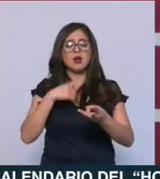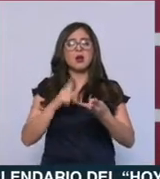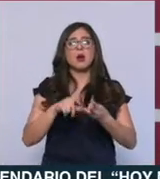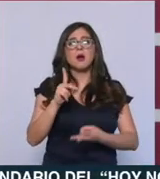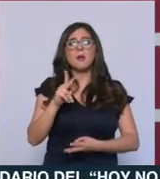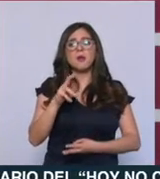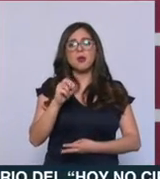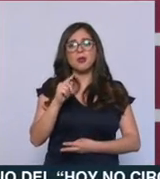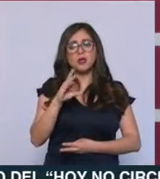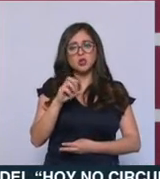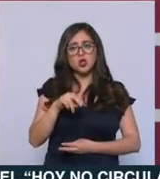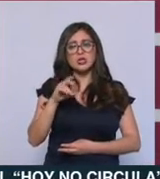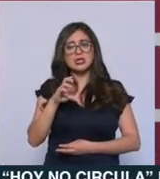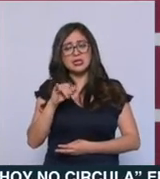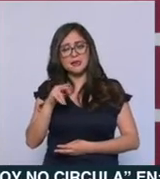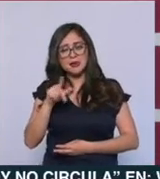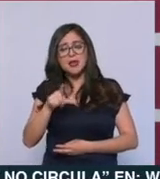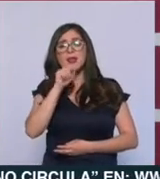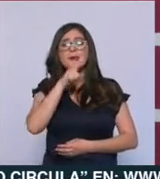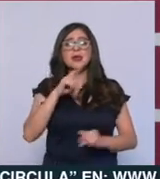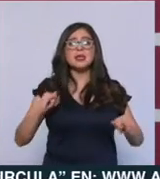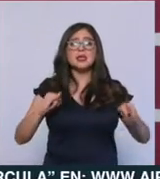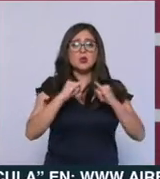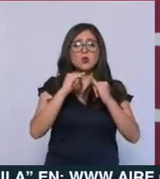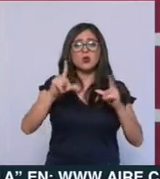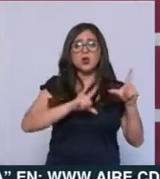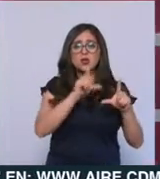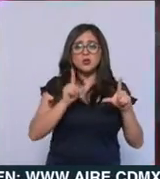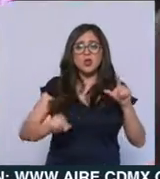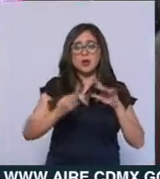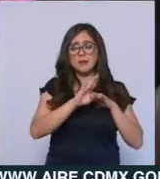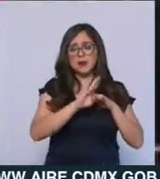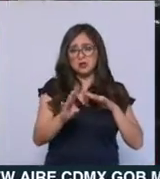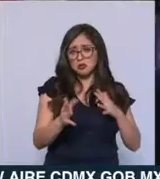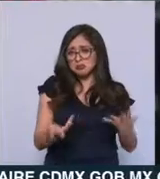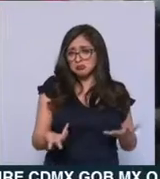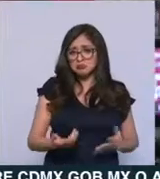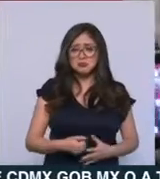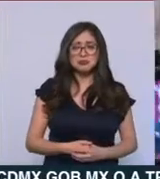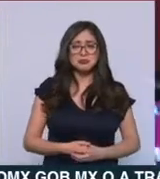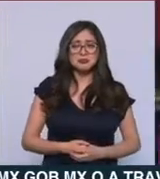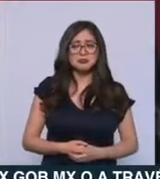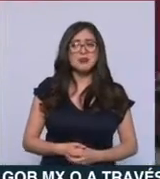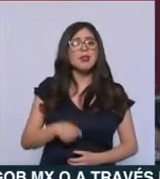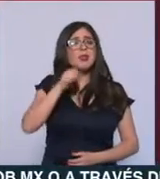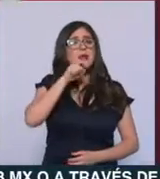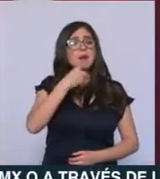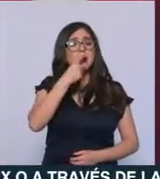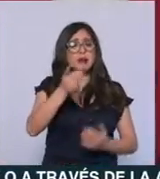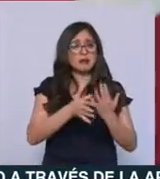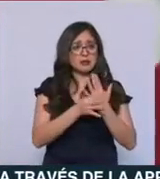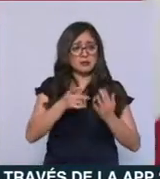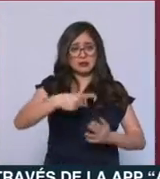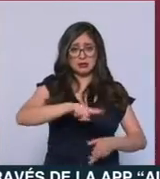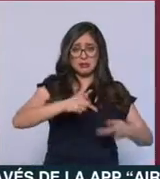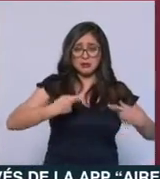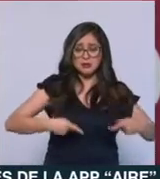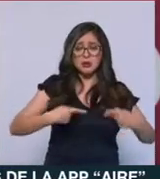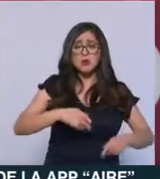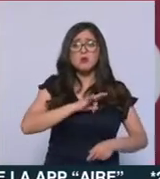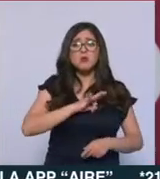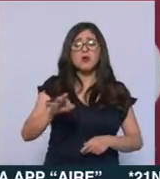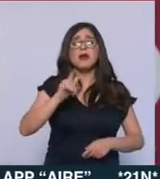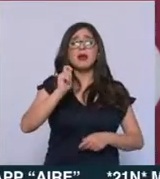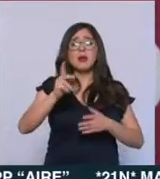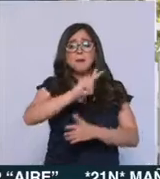ya mencionaba el Instituto Nacional de Migración. Asimismo, informó que los elementos podrán promover el programa de